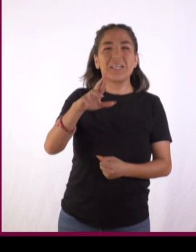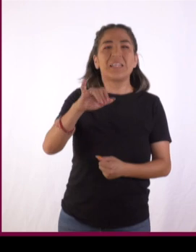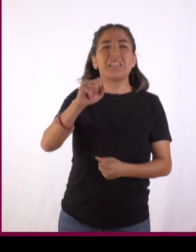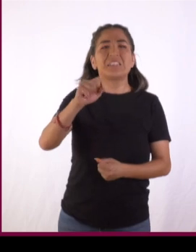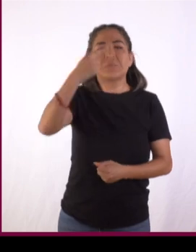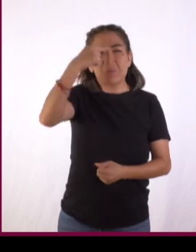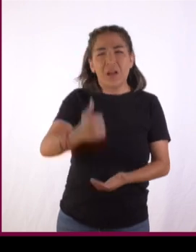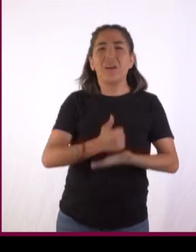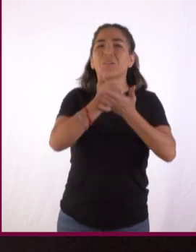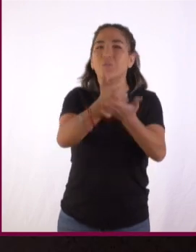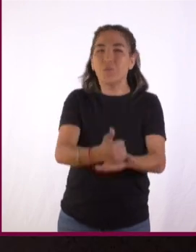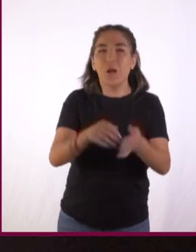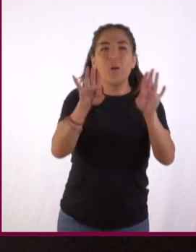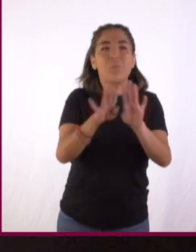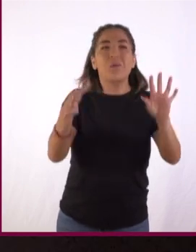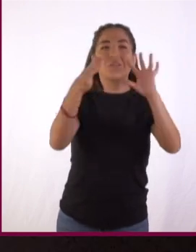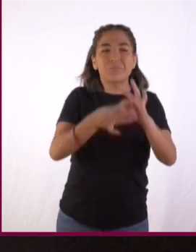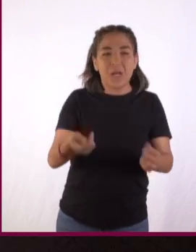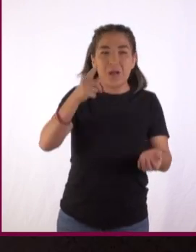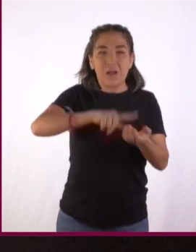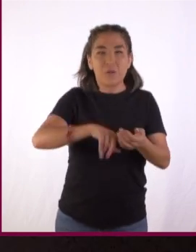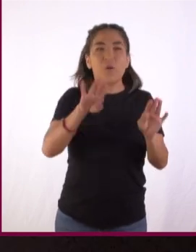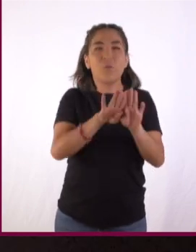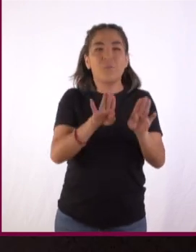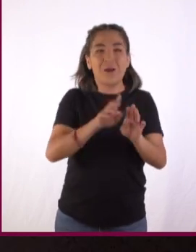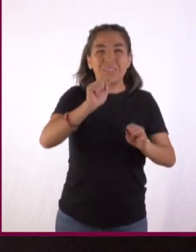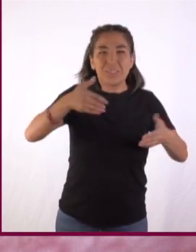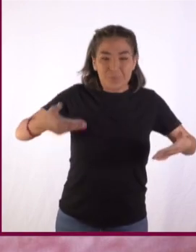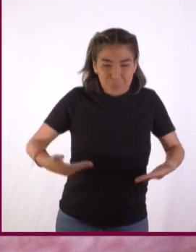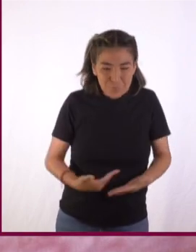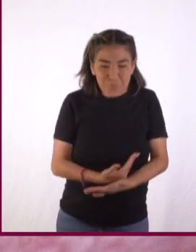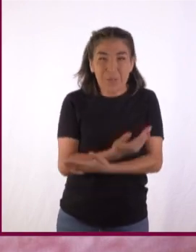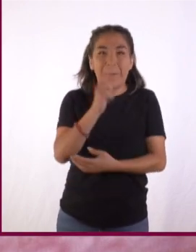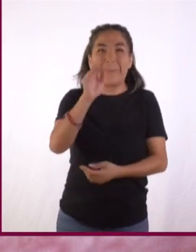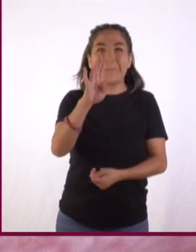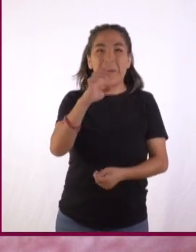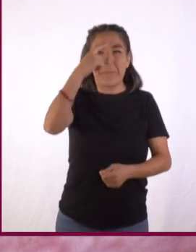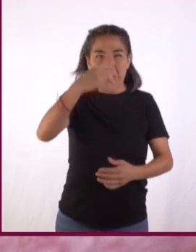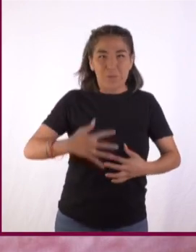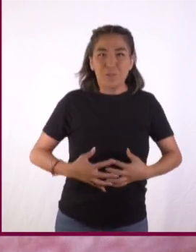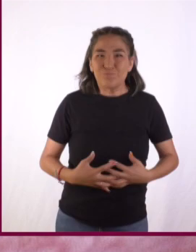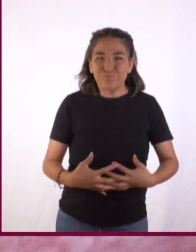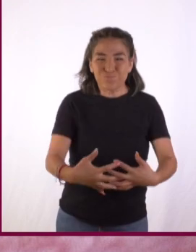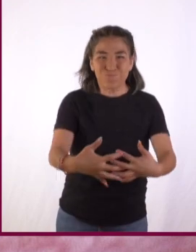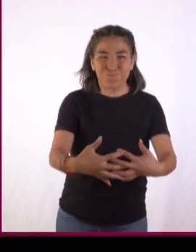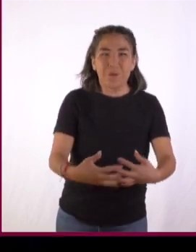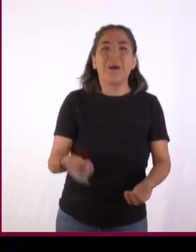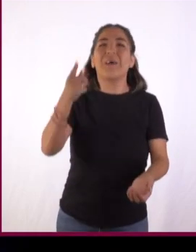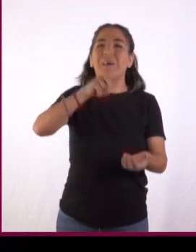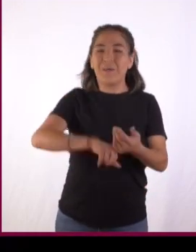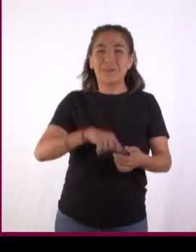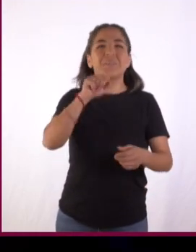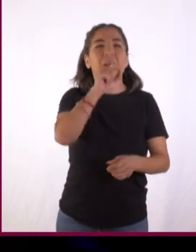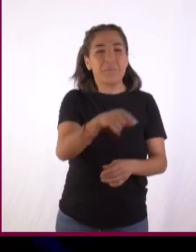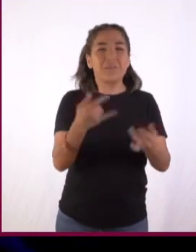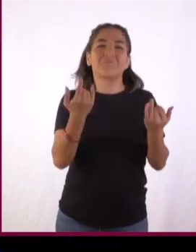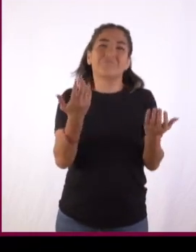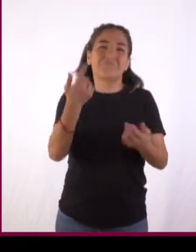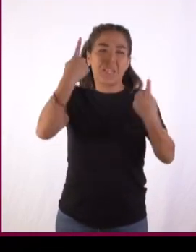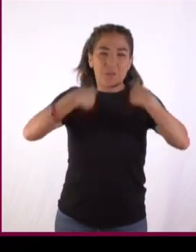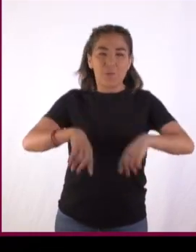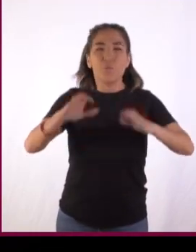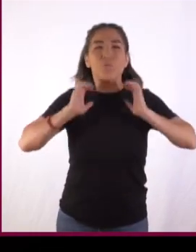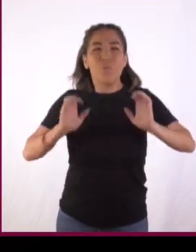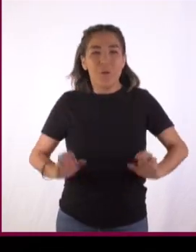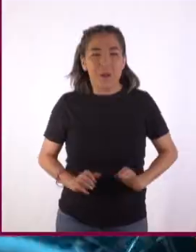la histéresis ayuda a explicar elementos del desarrollo embrionario en los organismos animales, así como nuestro